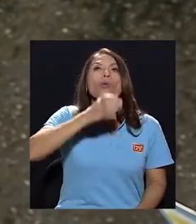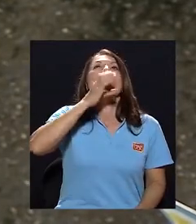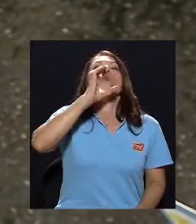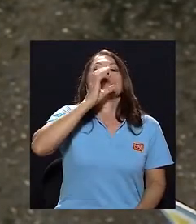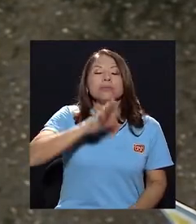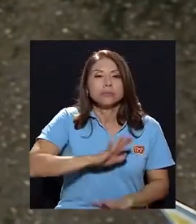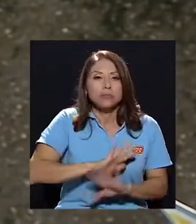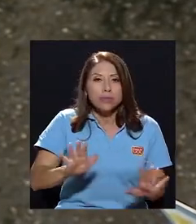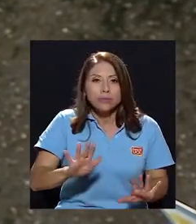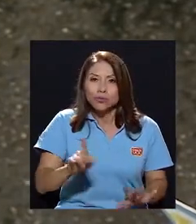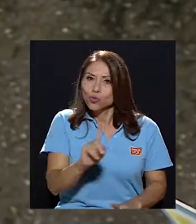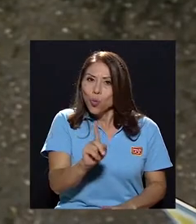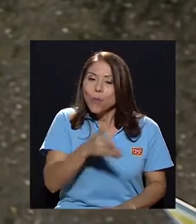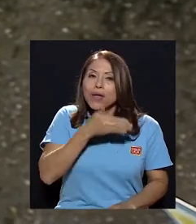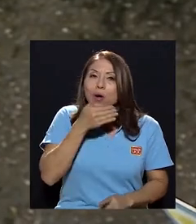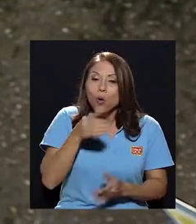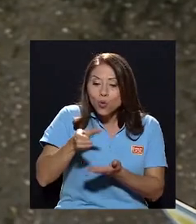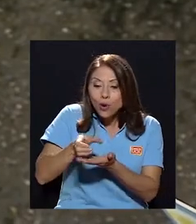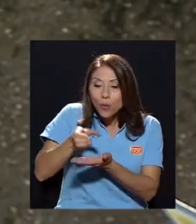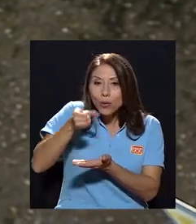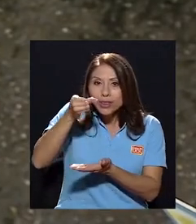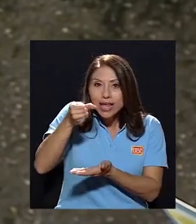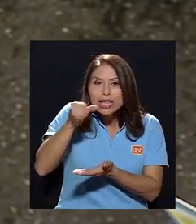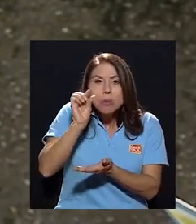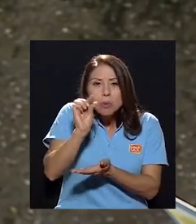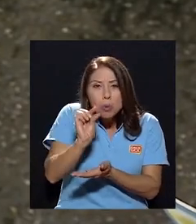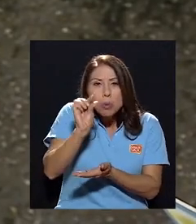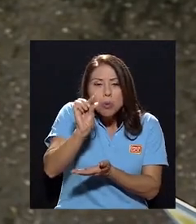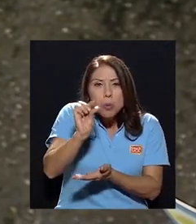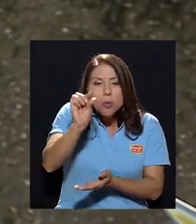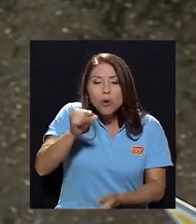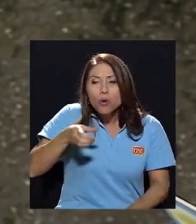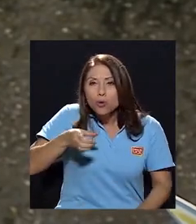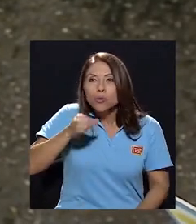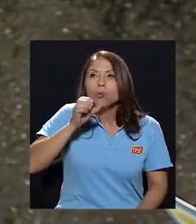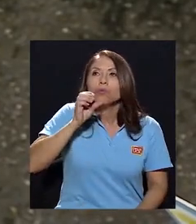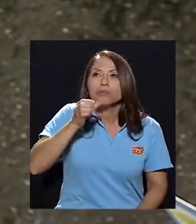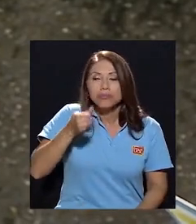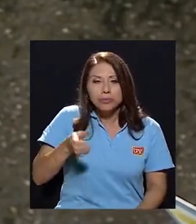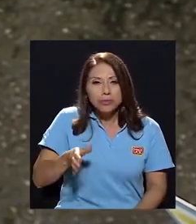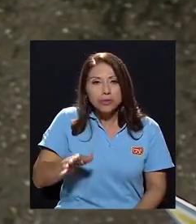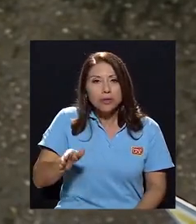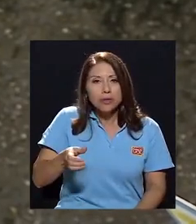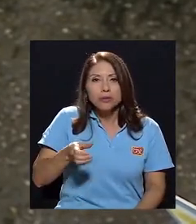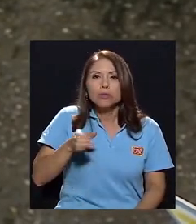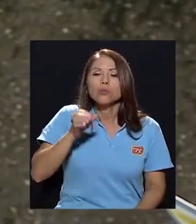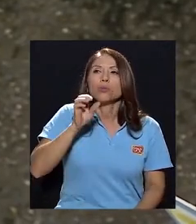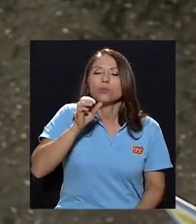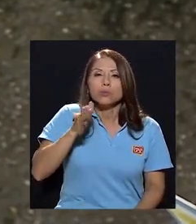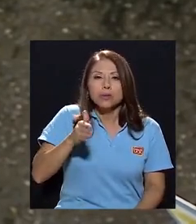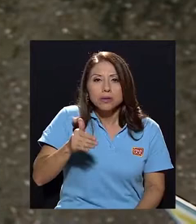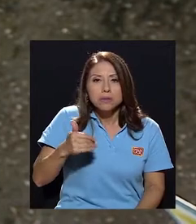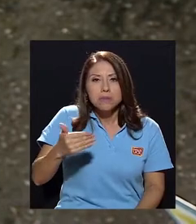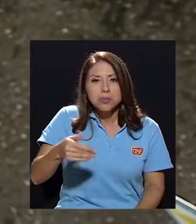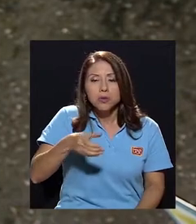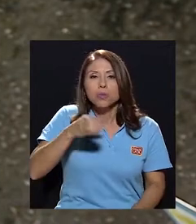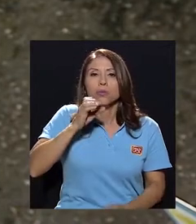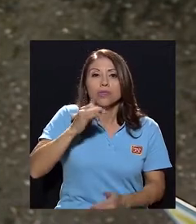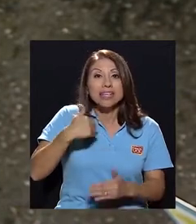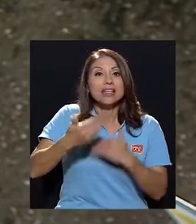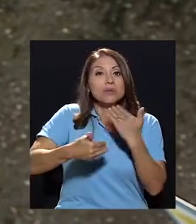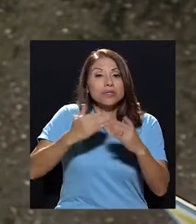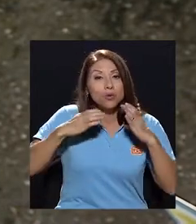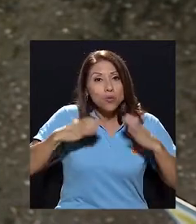lleve una botellita y vaya tomando poquitos, o sea, traguitos, y el cuerpo se va a ir adaptando a ello. También habría que ver si la